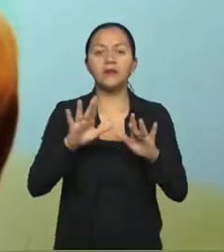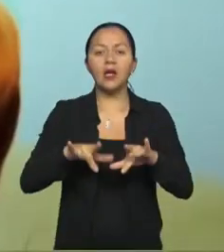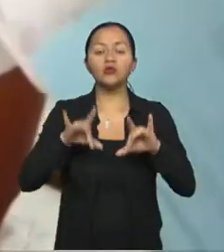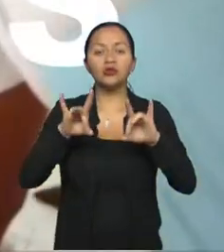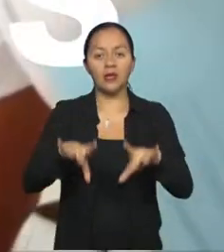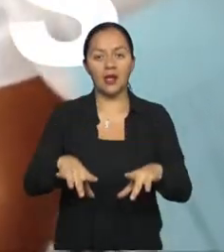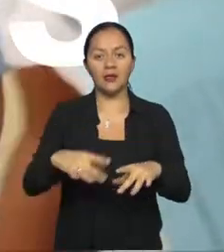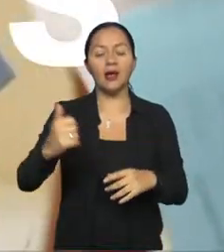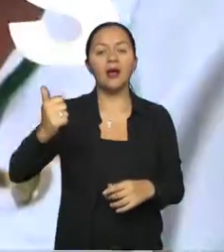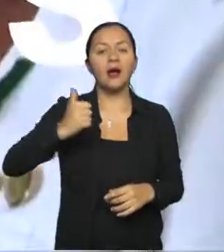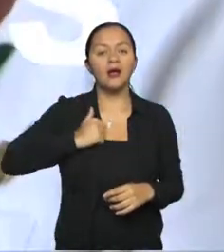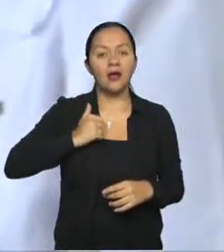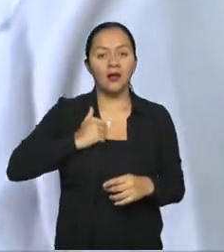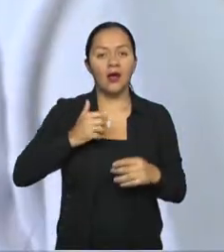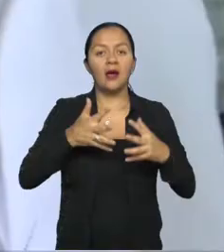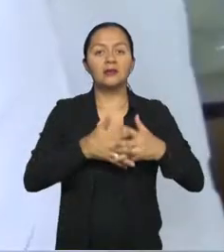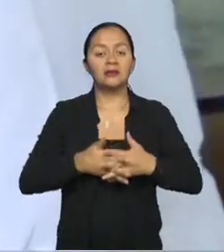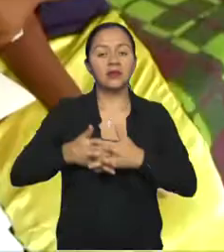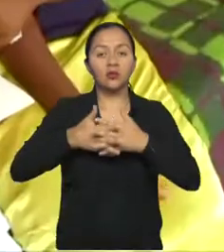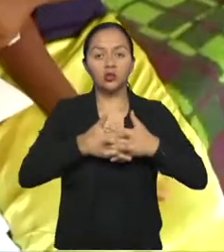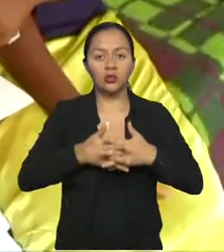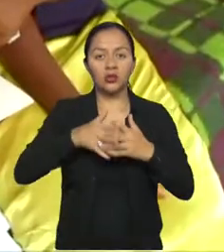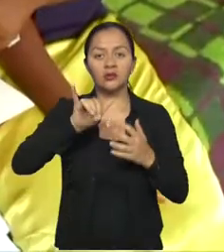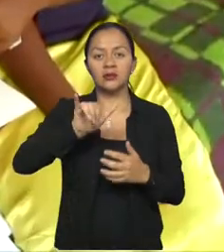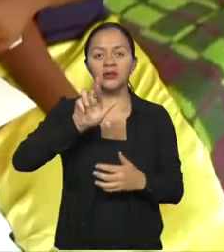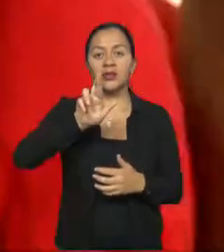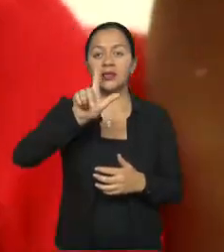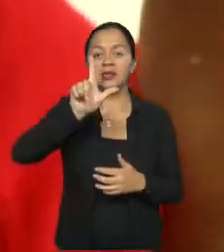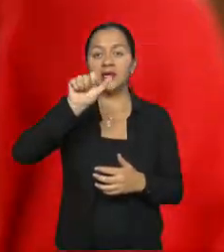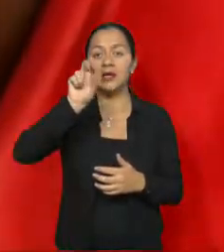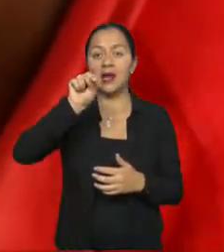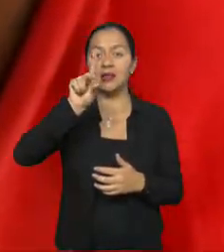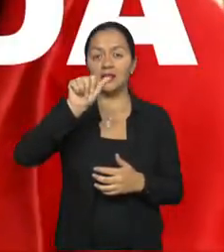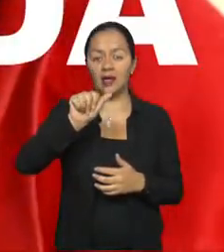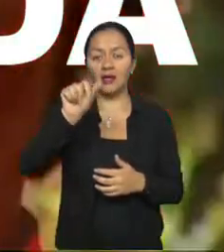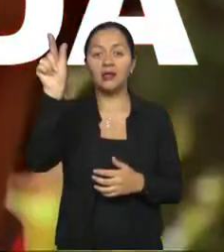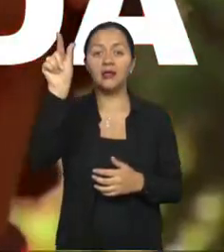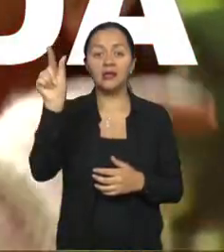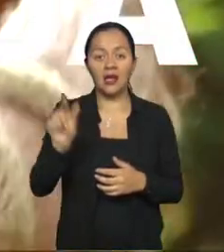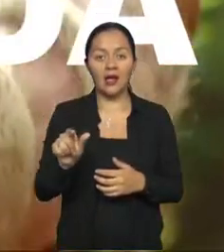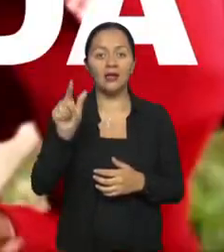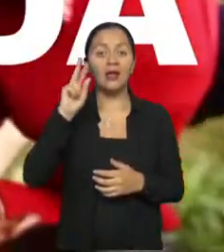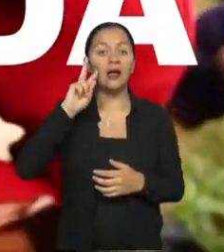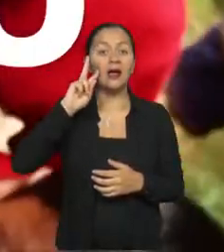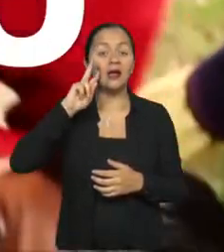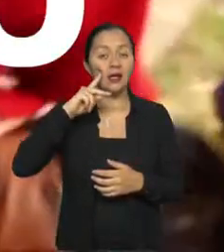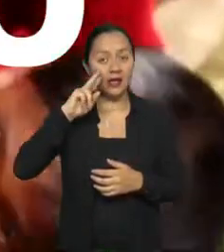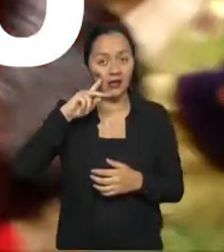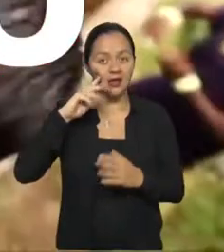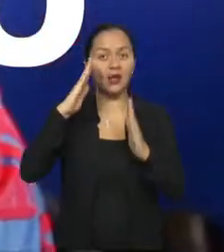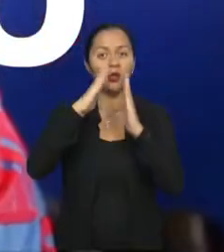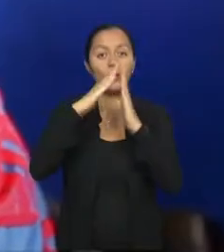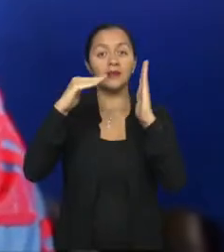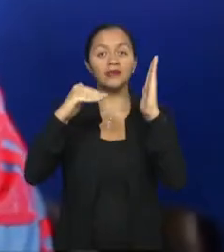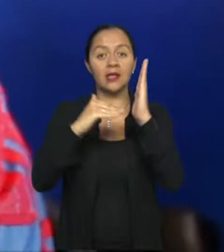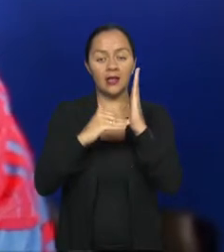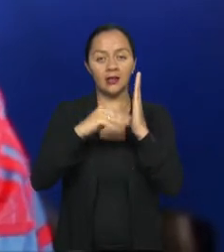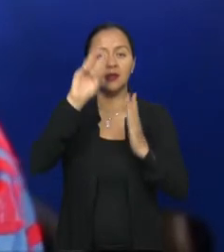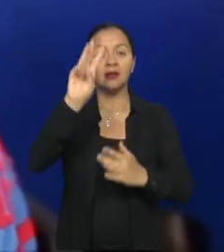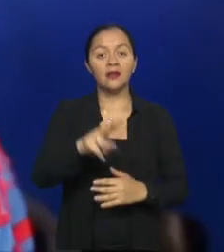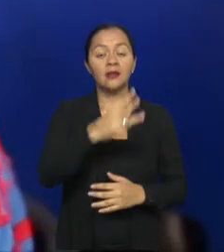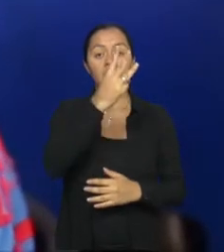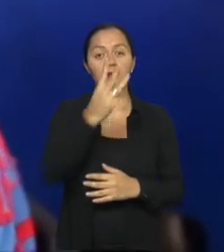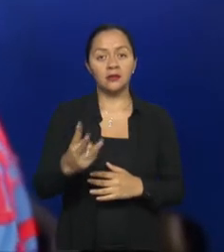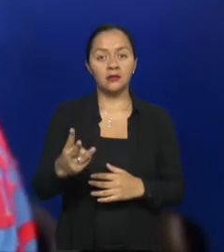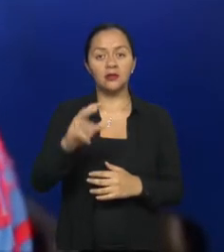Canadá, Estados Unidos, Irlanda, Italia, Kenia, Nueva Zelanda, Reino Unido,